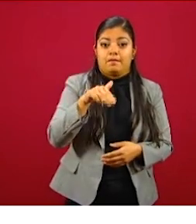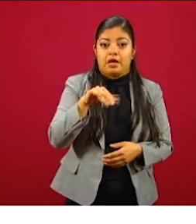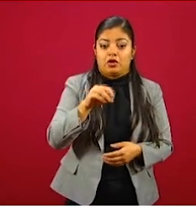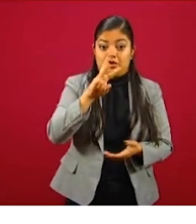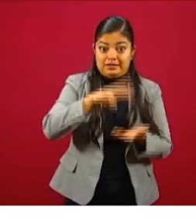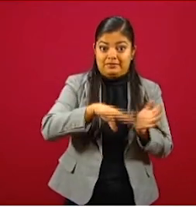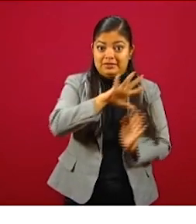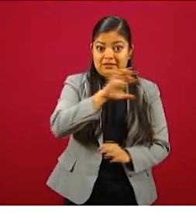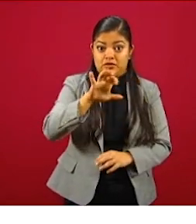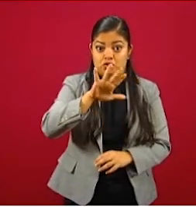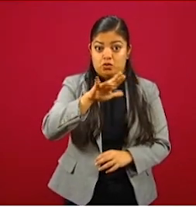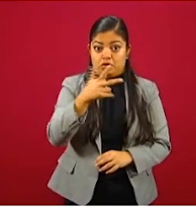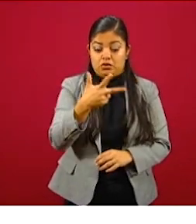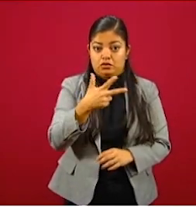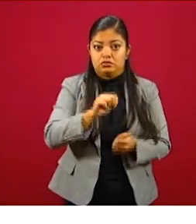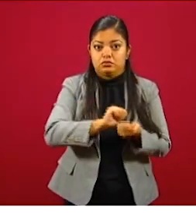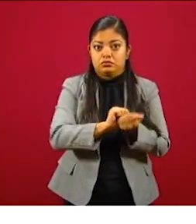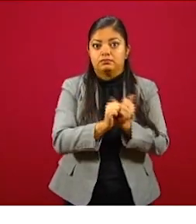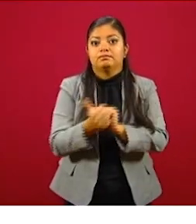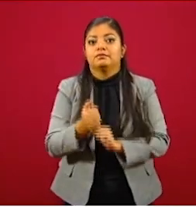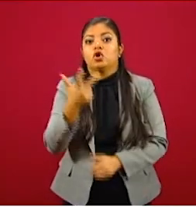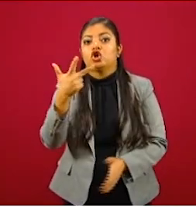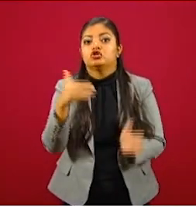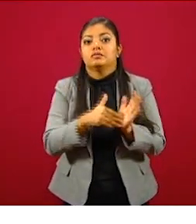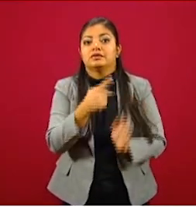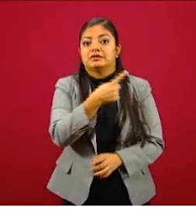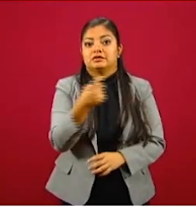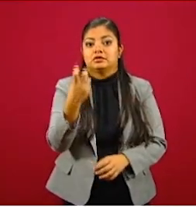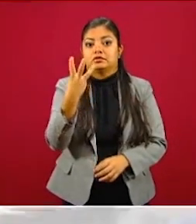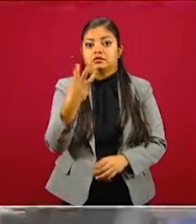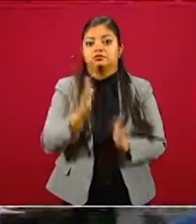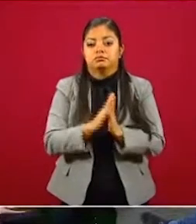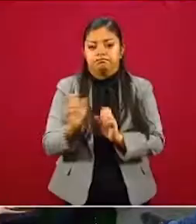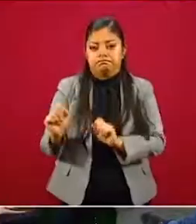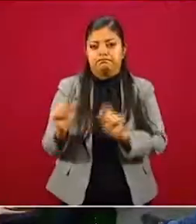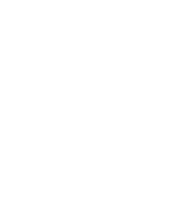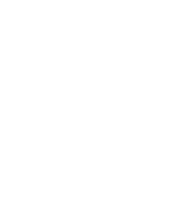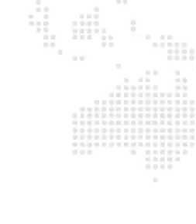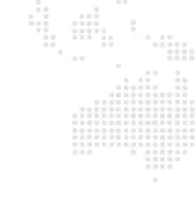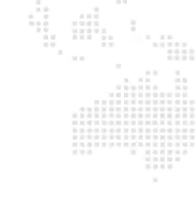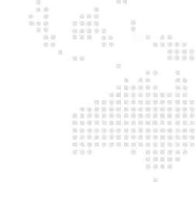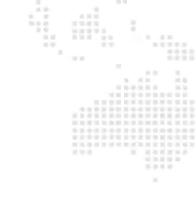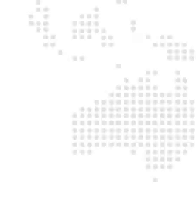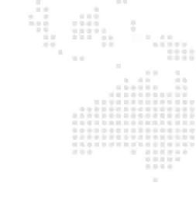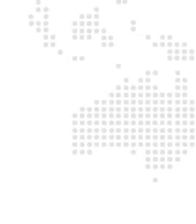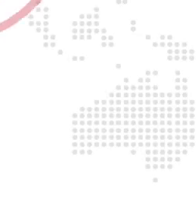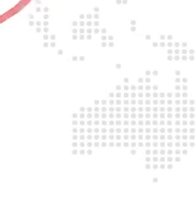mayo hemos pasado de 3,552 a 8,113.